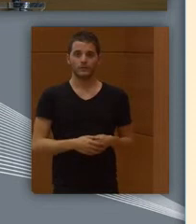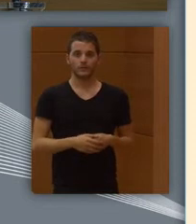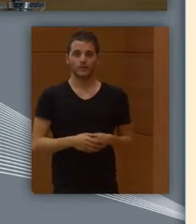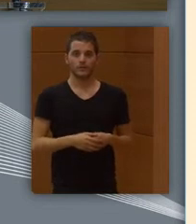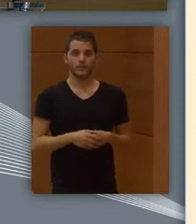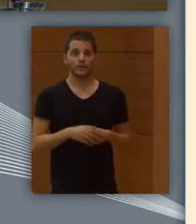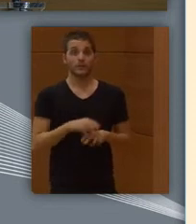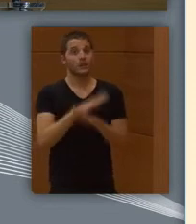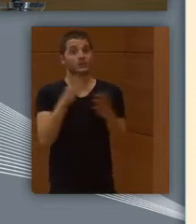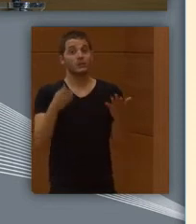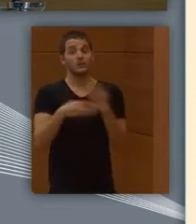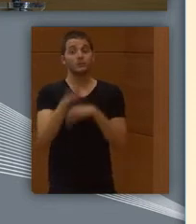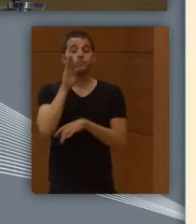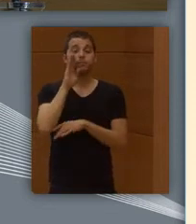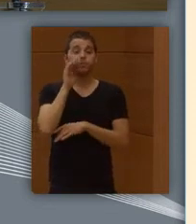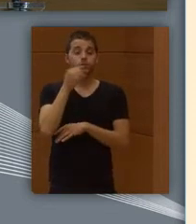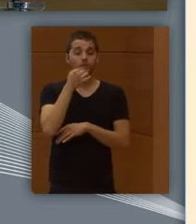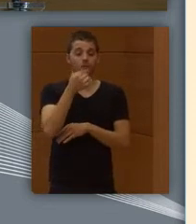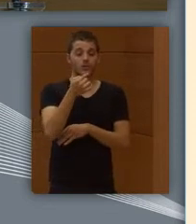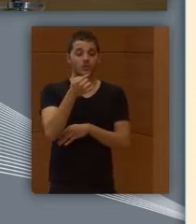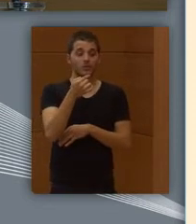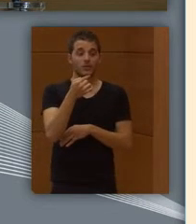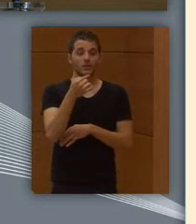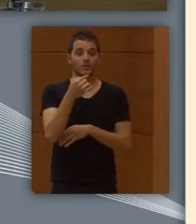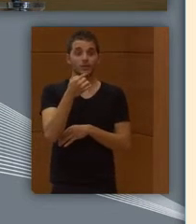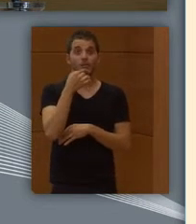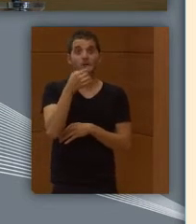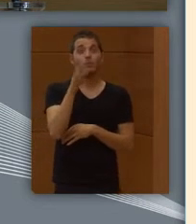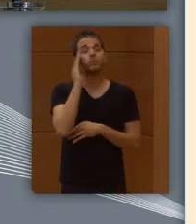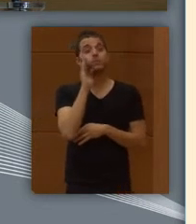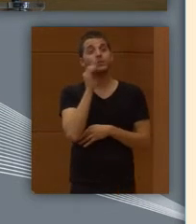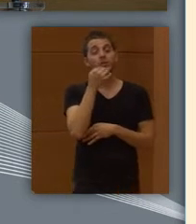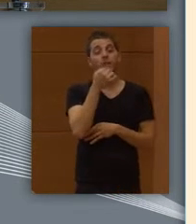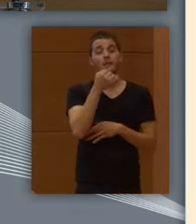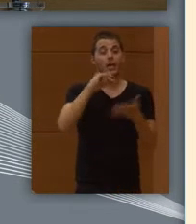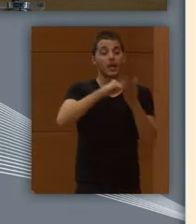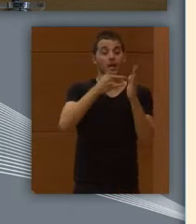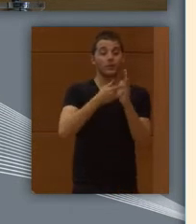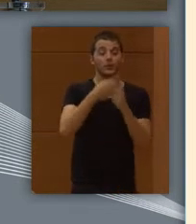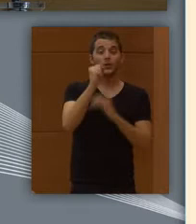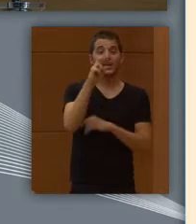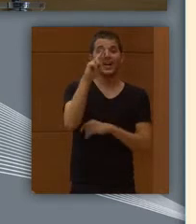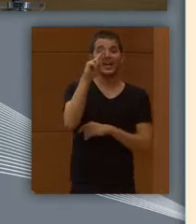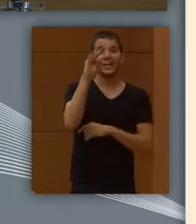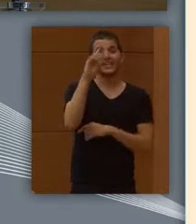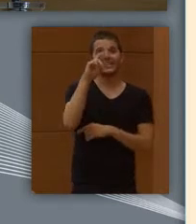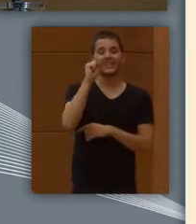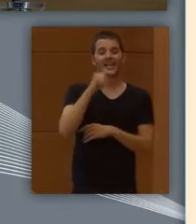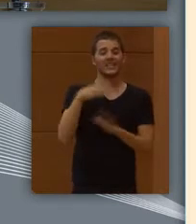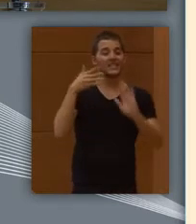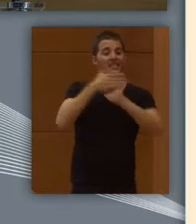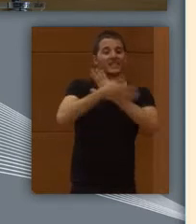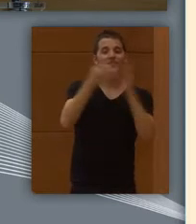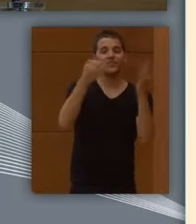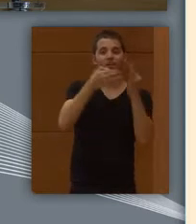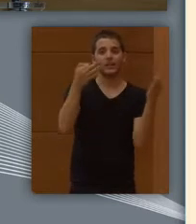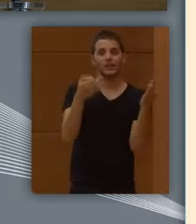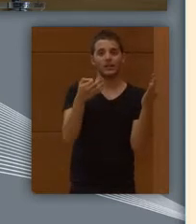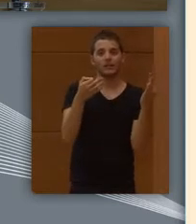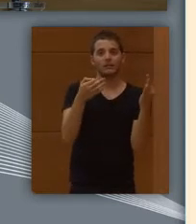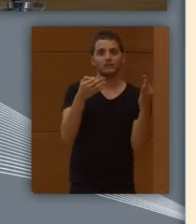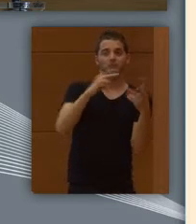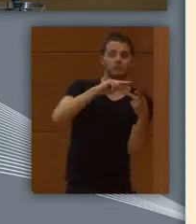Entonces, como antes decía, el marco de esta presentación es el proyecto ATTRACT, que significa,